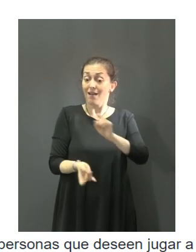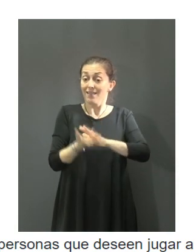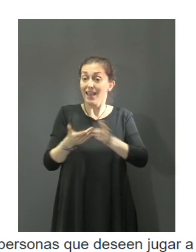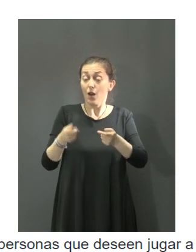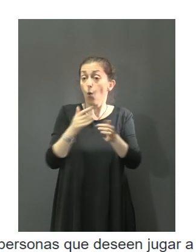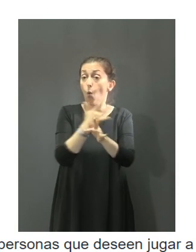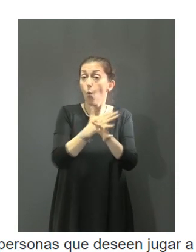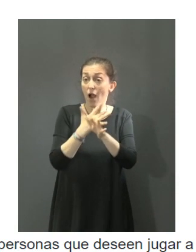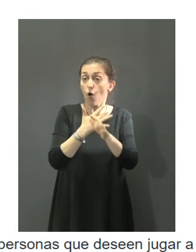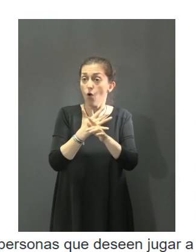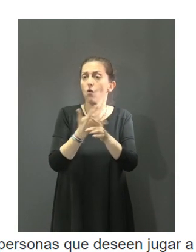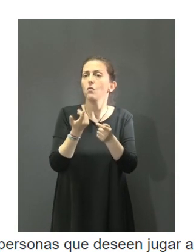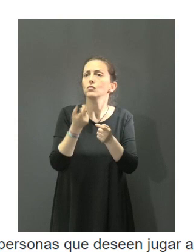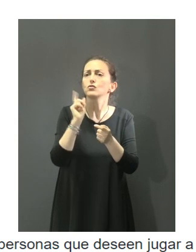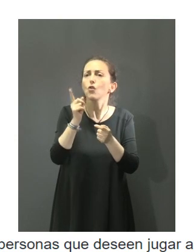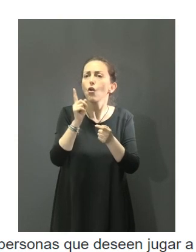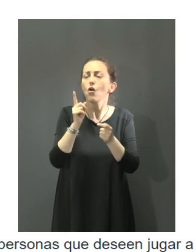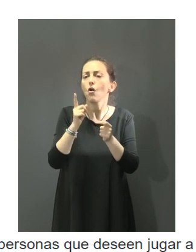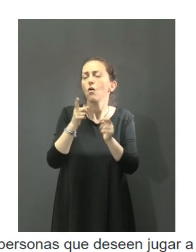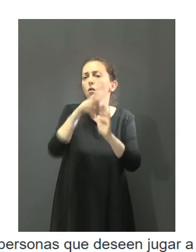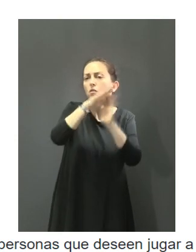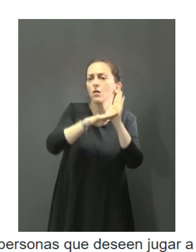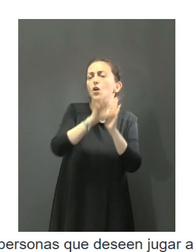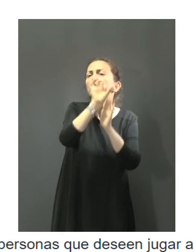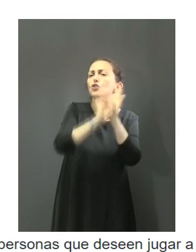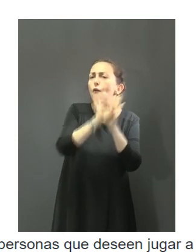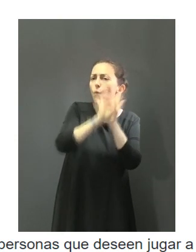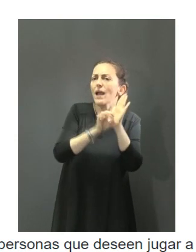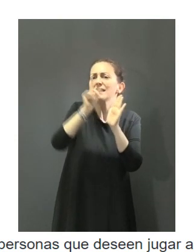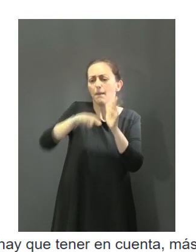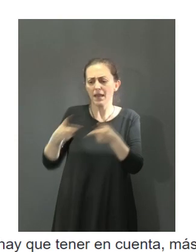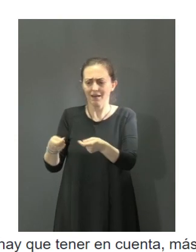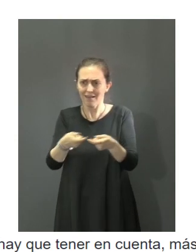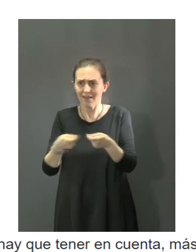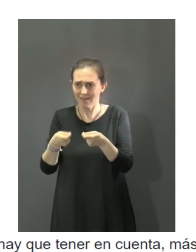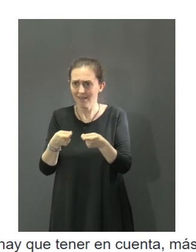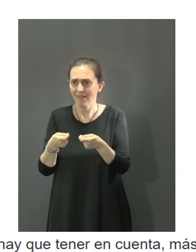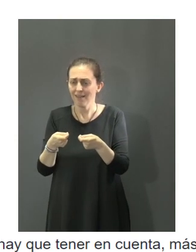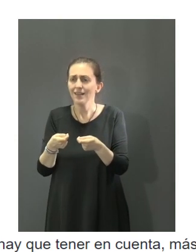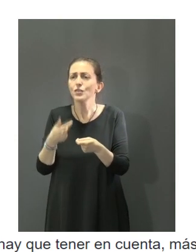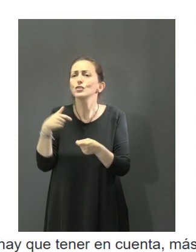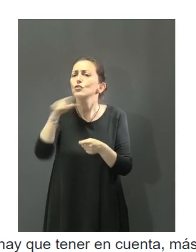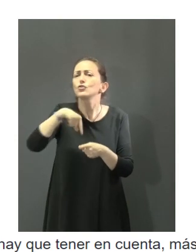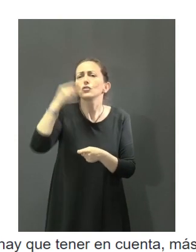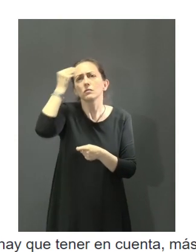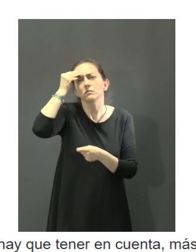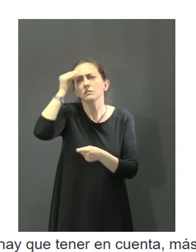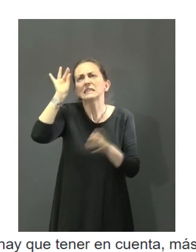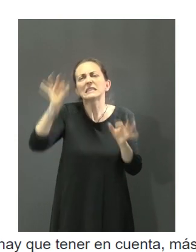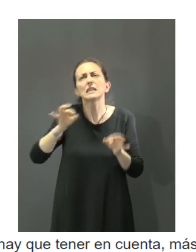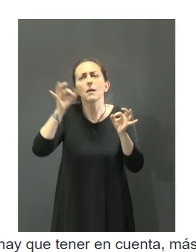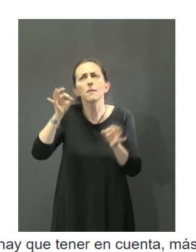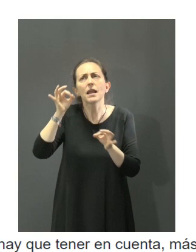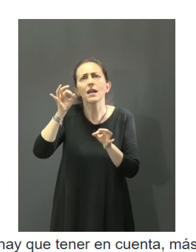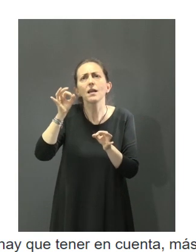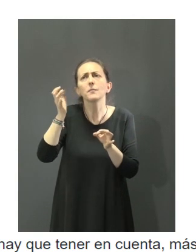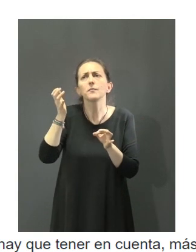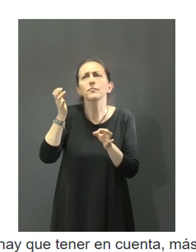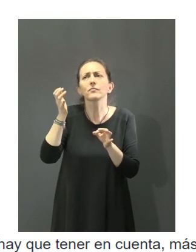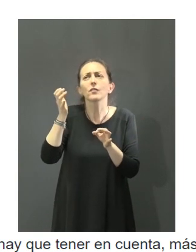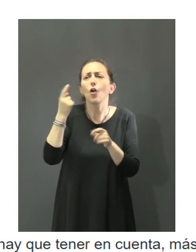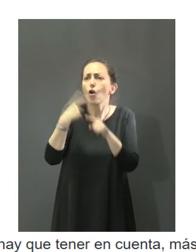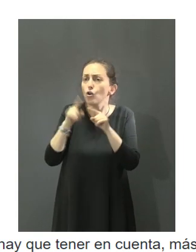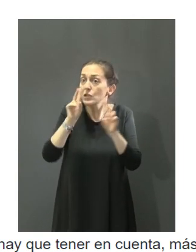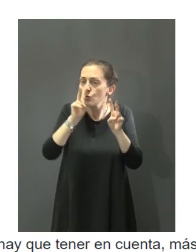creación del videojuego, en el software? Y bueno, pues nosotros siempre estamos muy atentos a todo lo que se